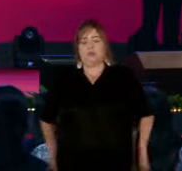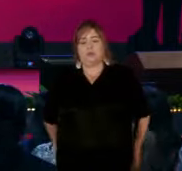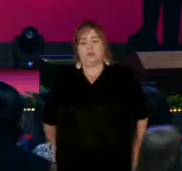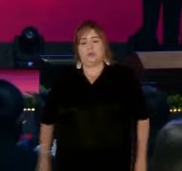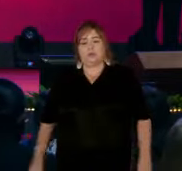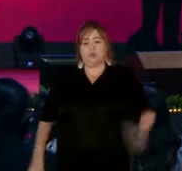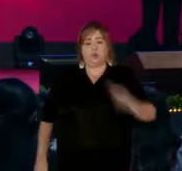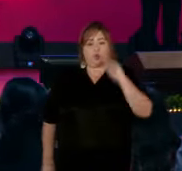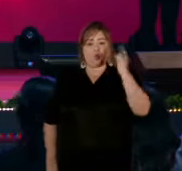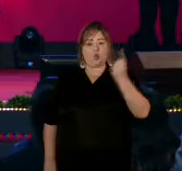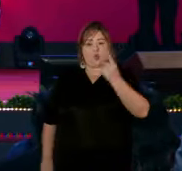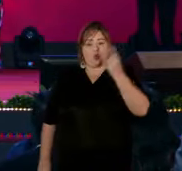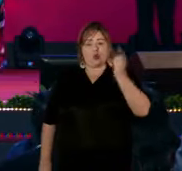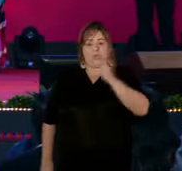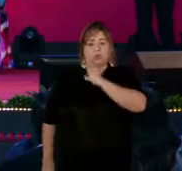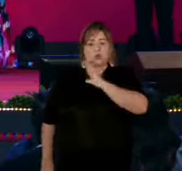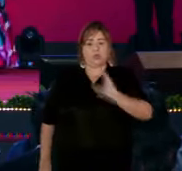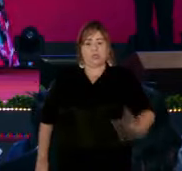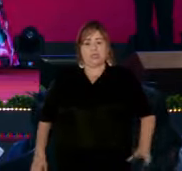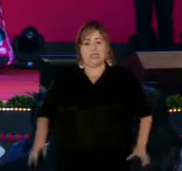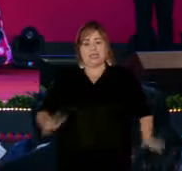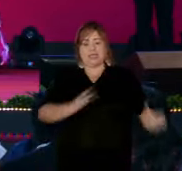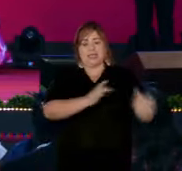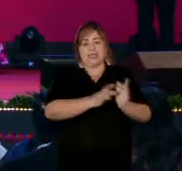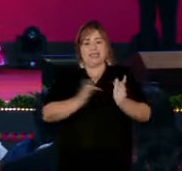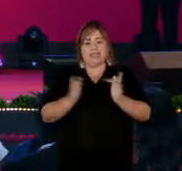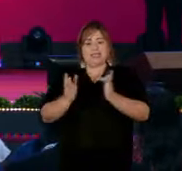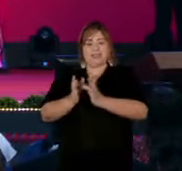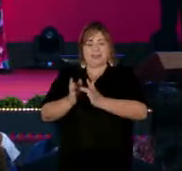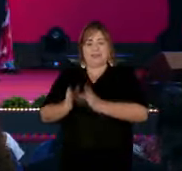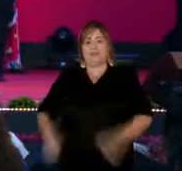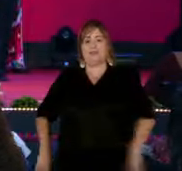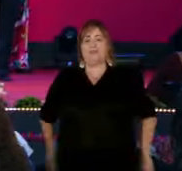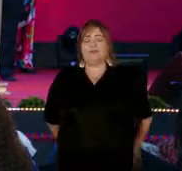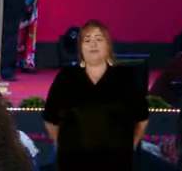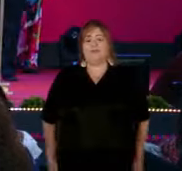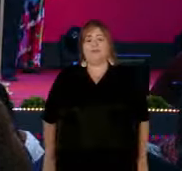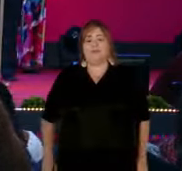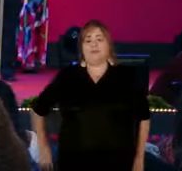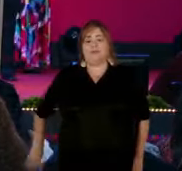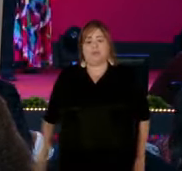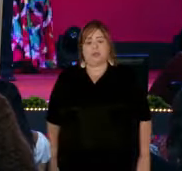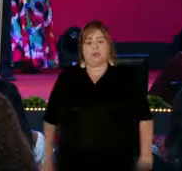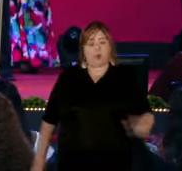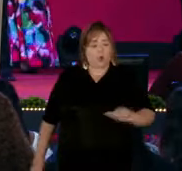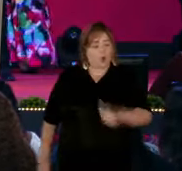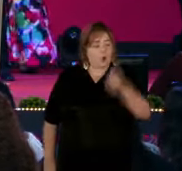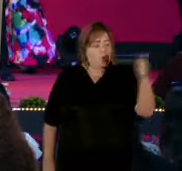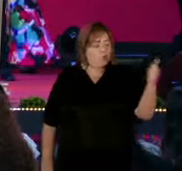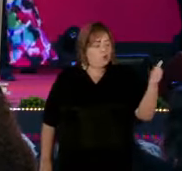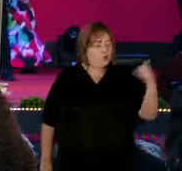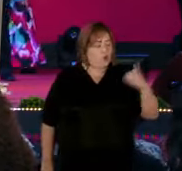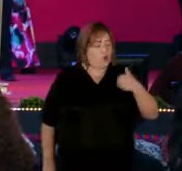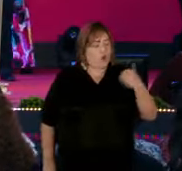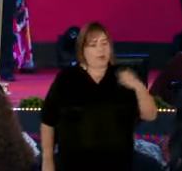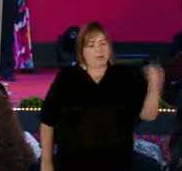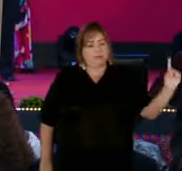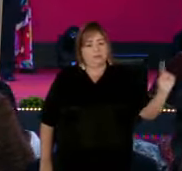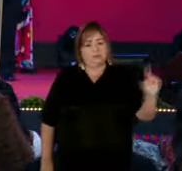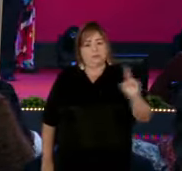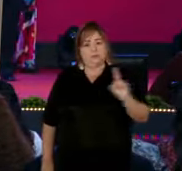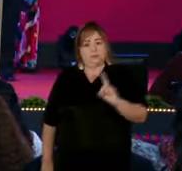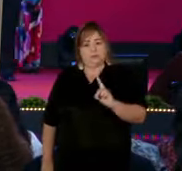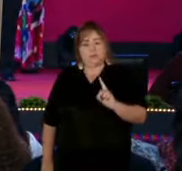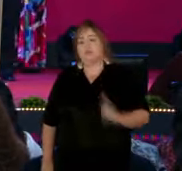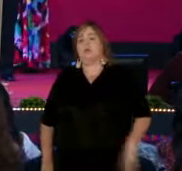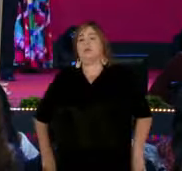Solo Cristo. En este tiempo a Cristo le voy. Allá viene otro joven. Yo le estoy dando una oportunidad